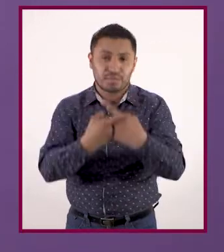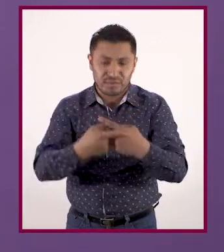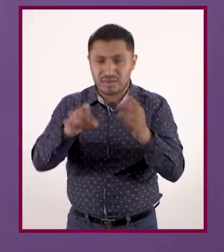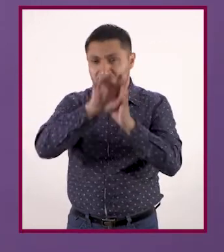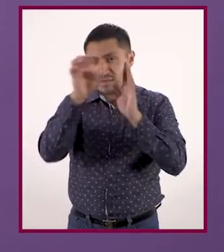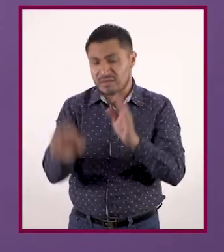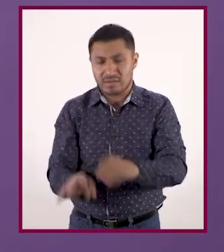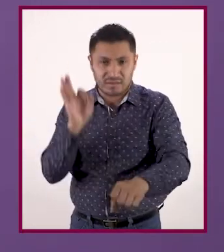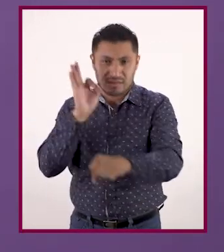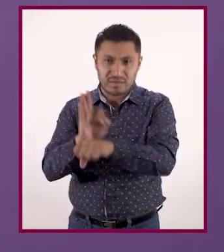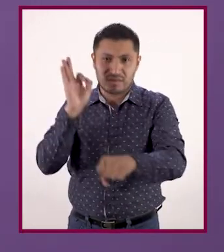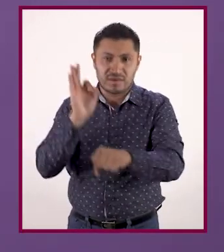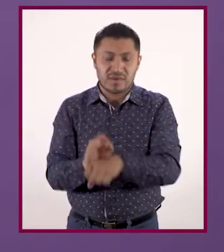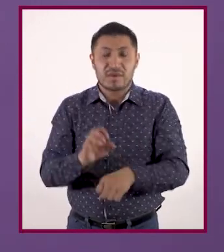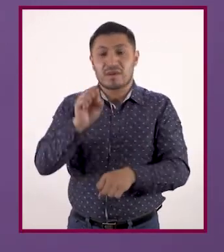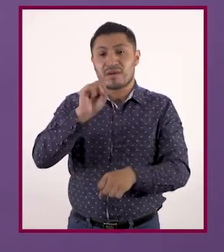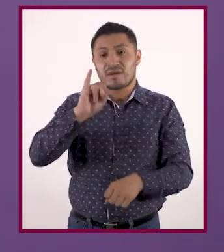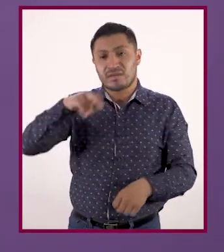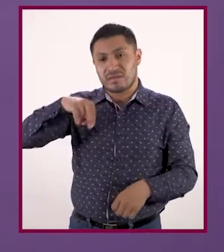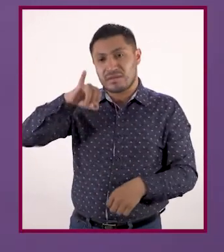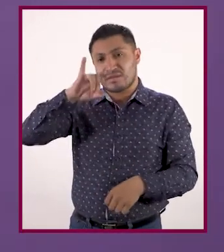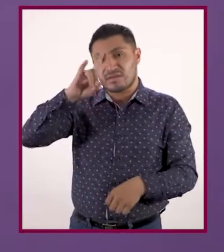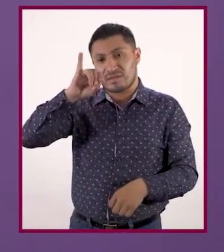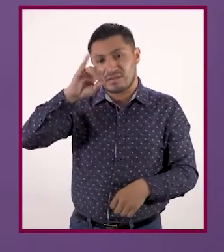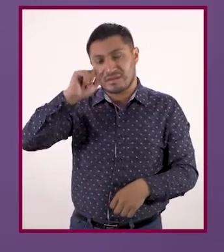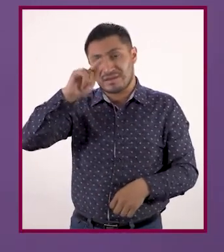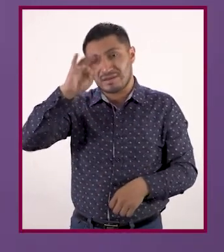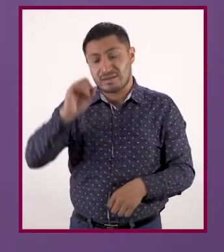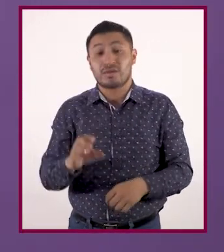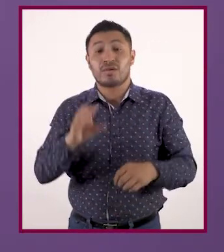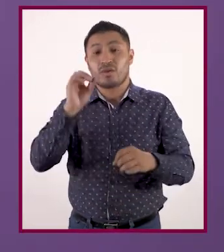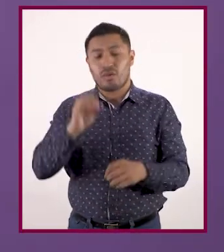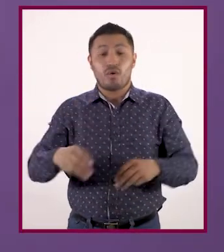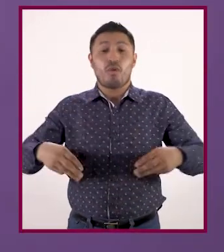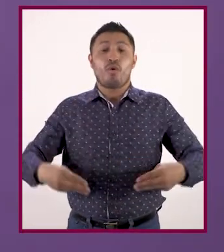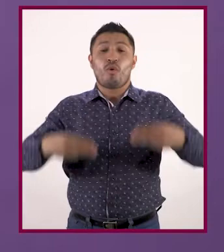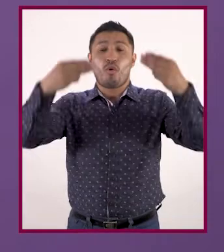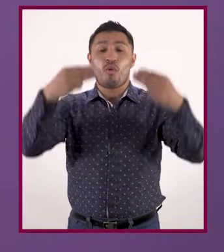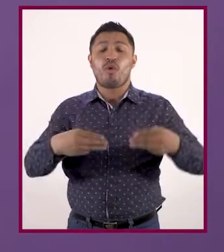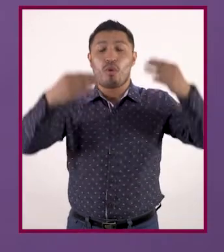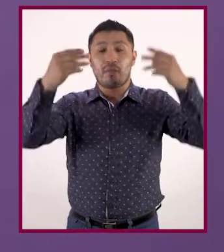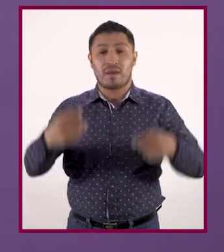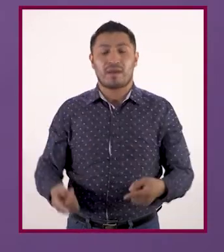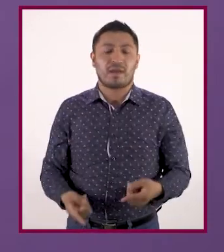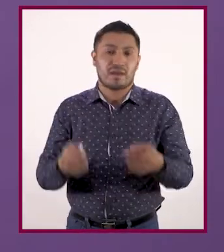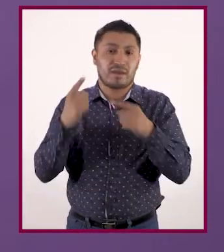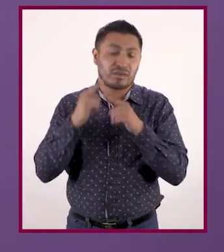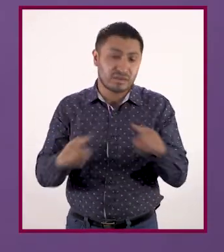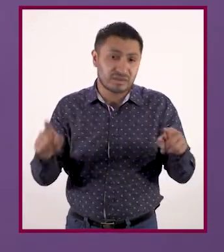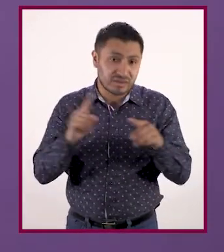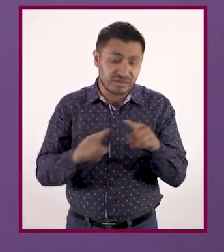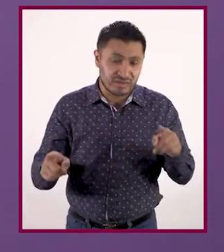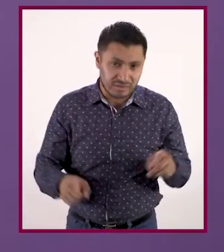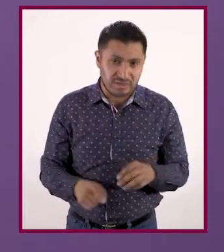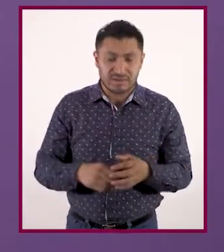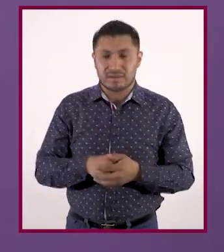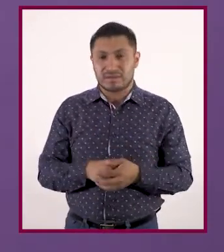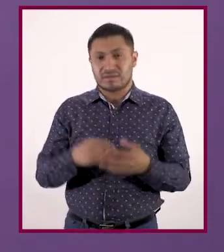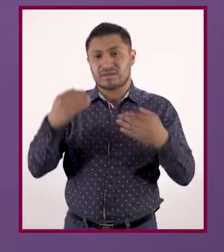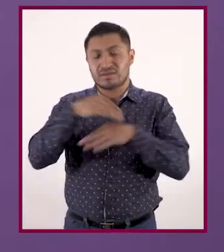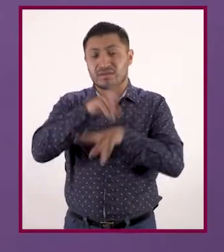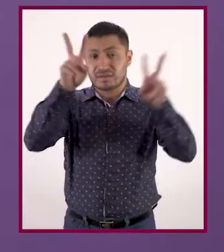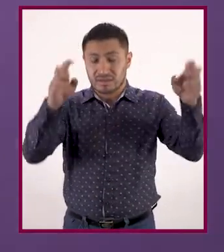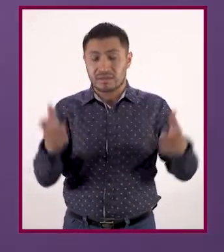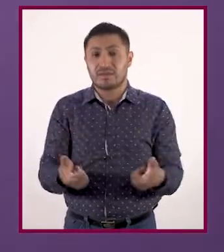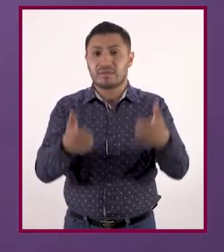como la defensa del sindicalismo o la de regularización de los mercados a través de una menor injerencia del estado en asuntos